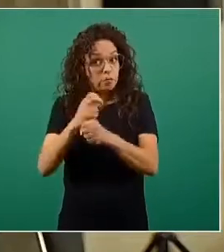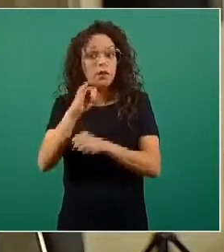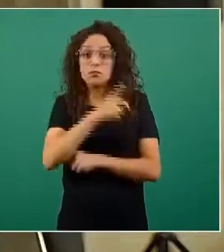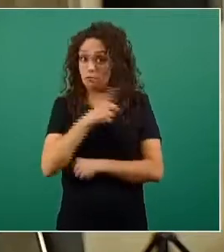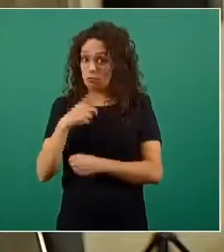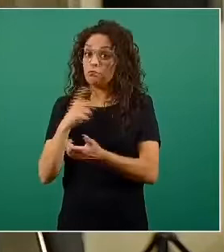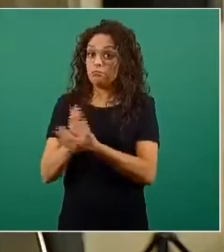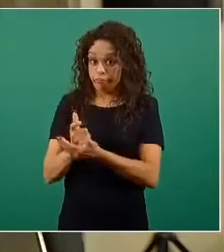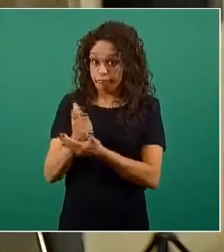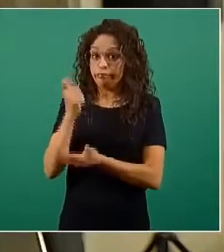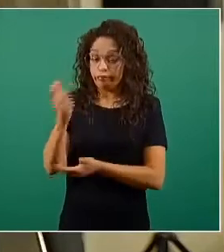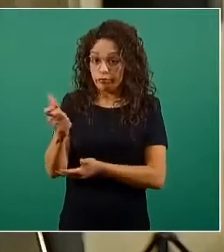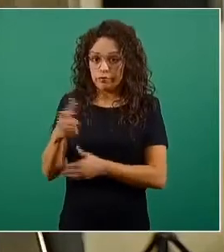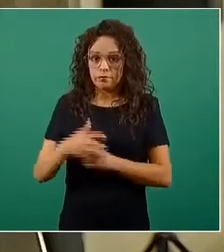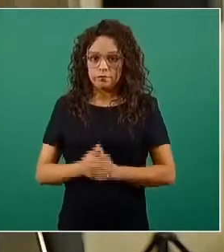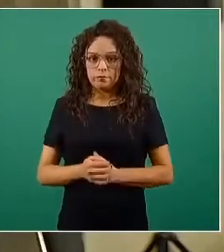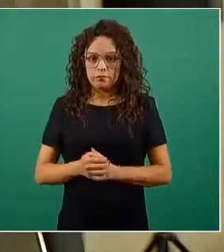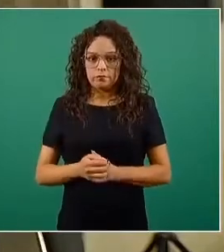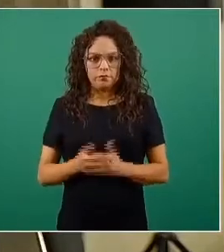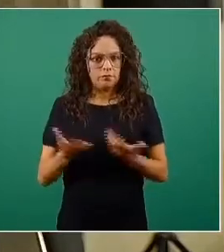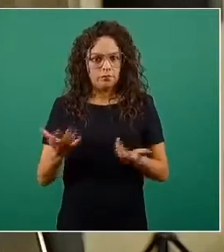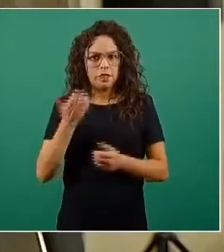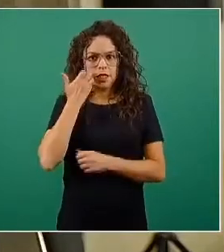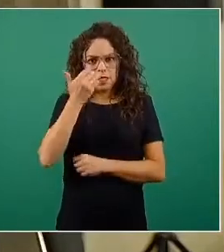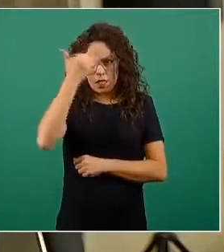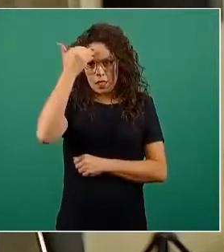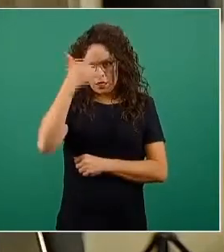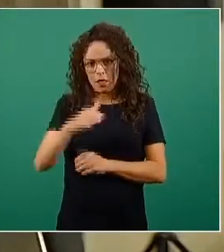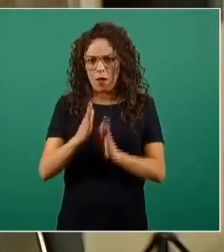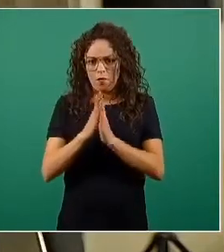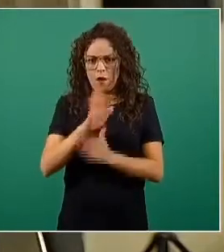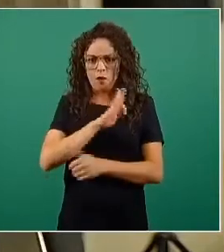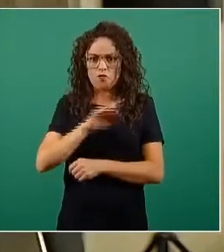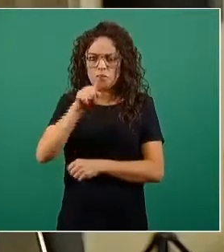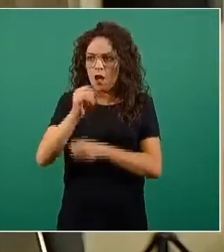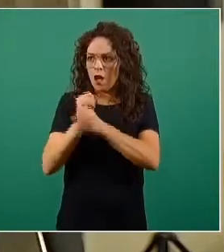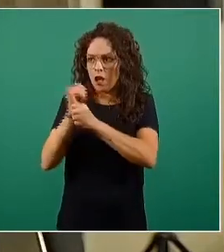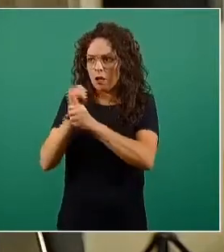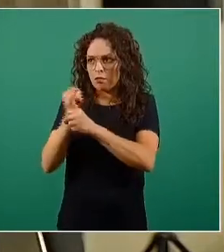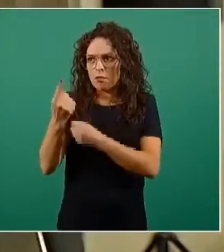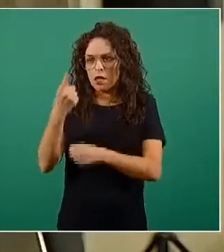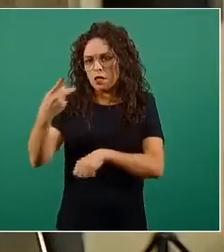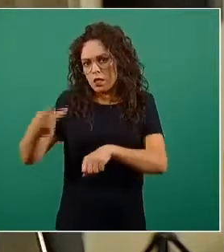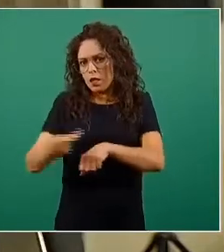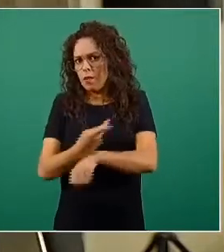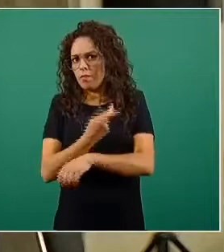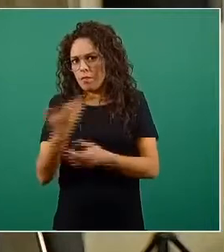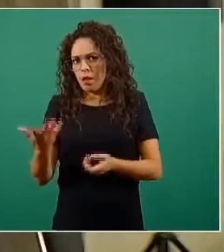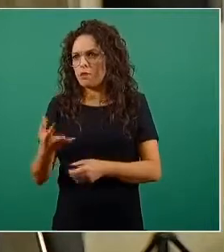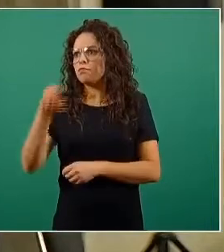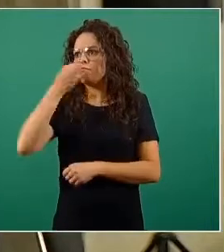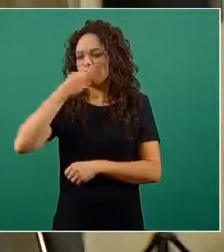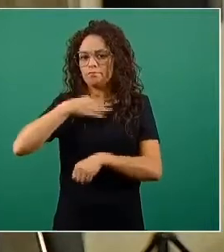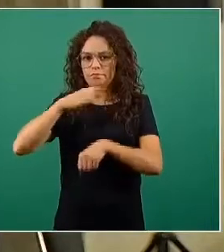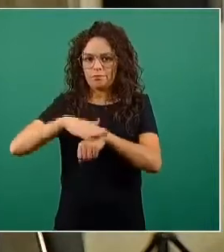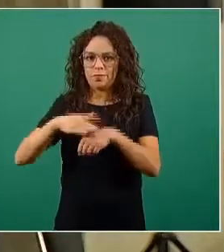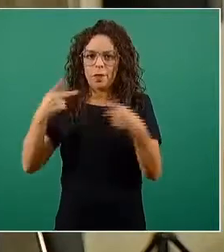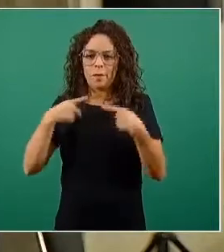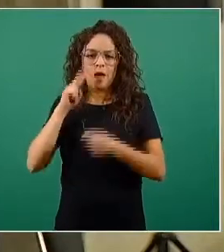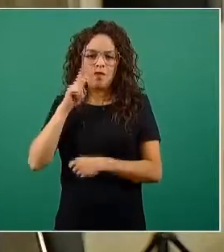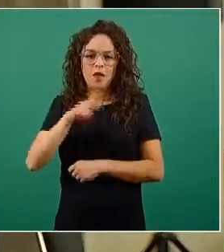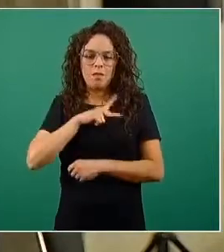que se pudiera tener de alguna manera cierta revisión en ese aspecto, nos lo reportan nuestros suscriptores.